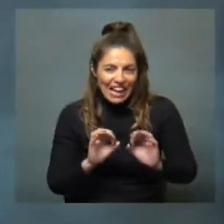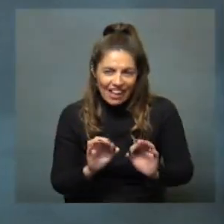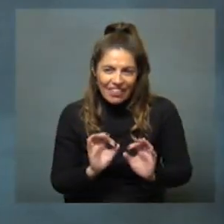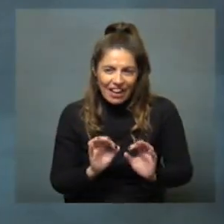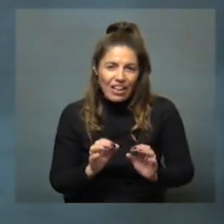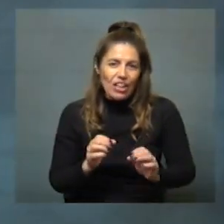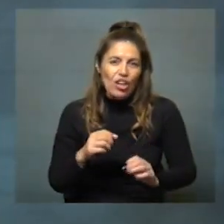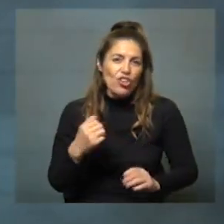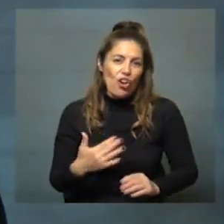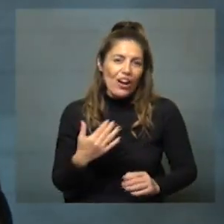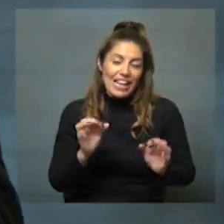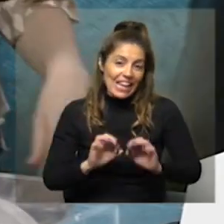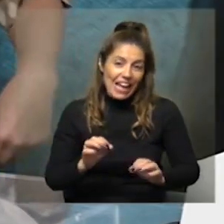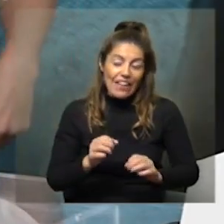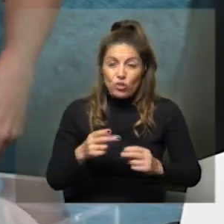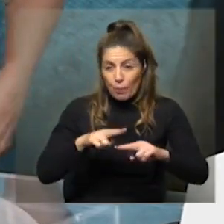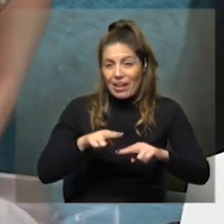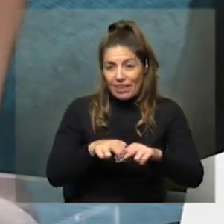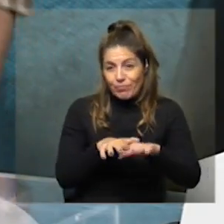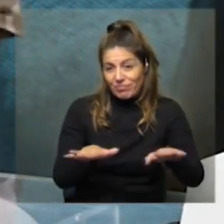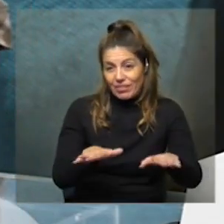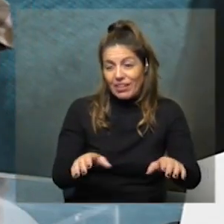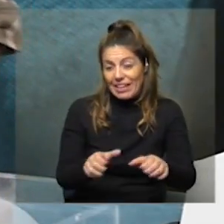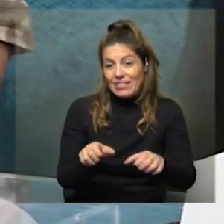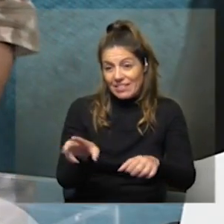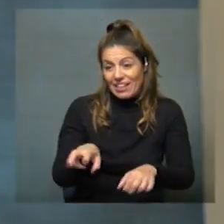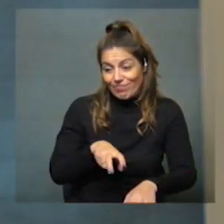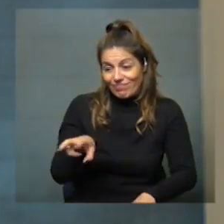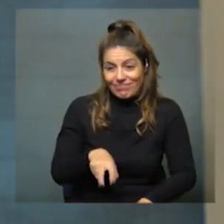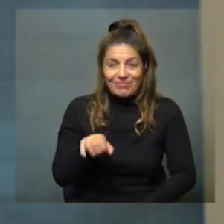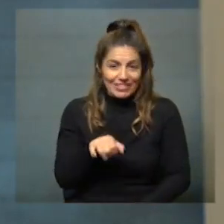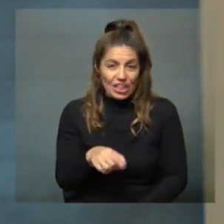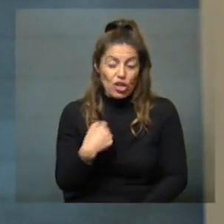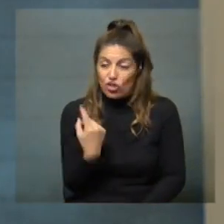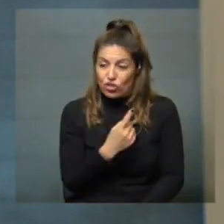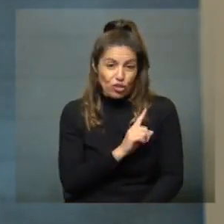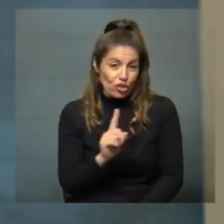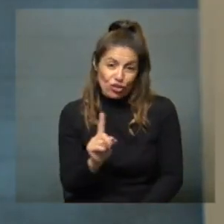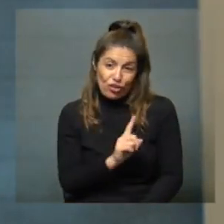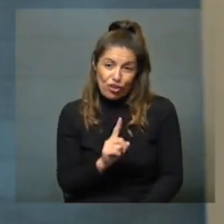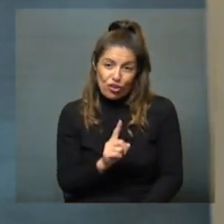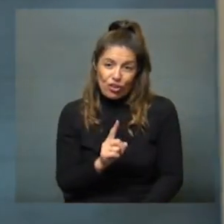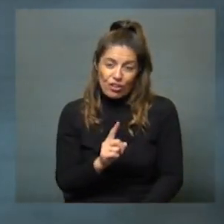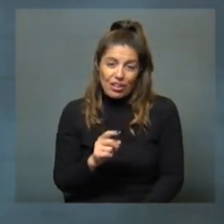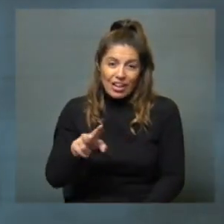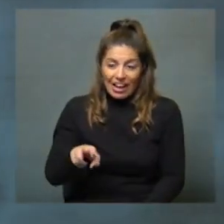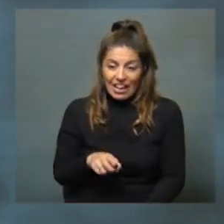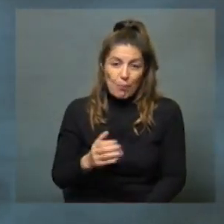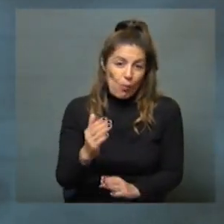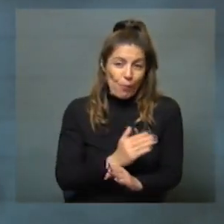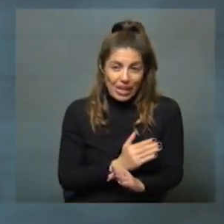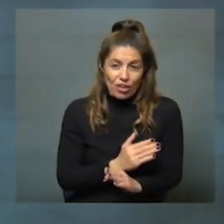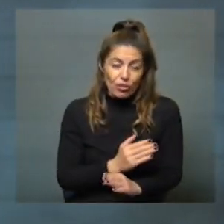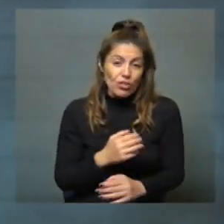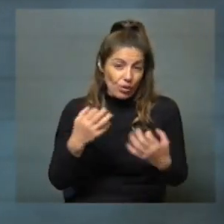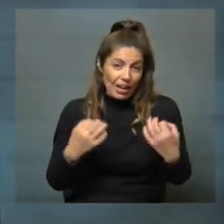excepto para las plataformas que la están haciendo toda. En pala. Y nosotros cada vez ganamos menos, eso es una realidad